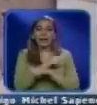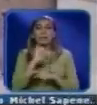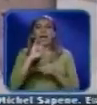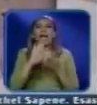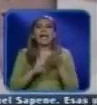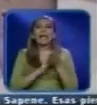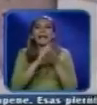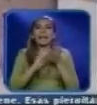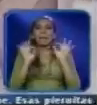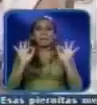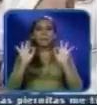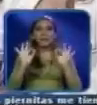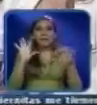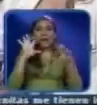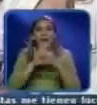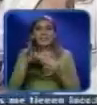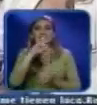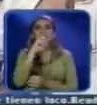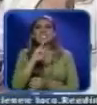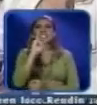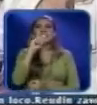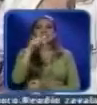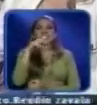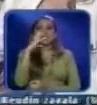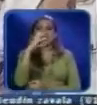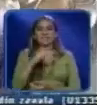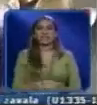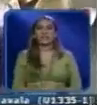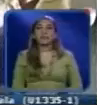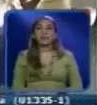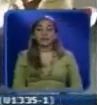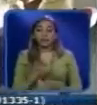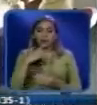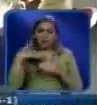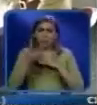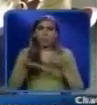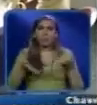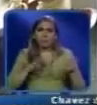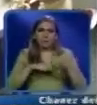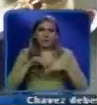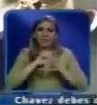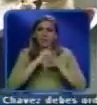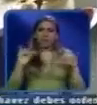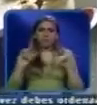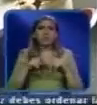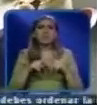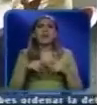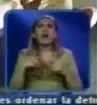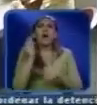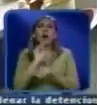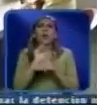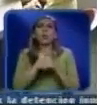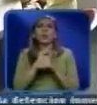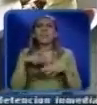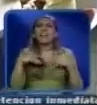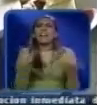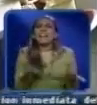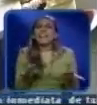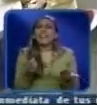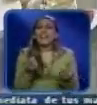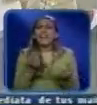zinc. Cuando ya el bebé deja el pañal y está más grande, cuando ya pasa a ser un niño, ¿y cuáles son los cuidados que usted